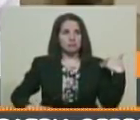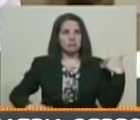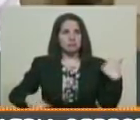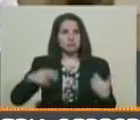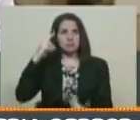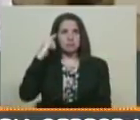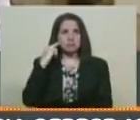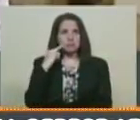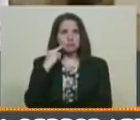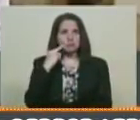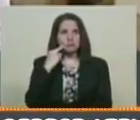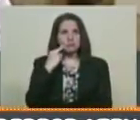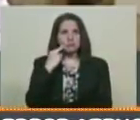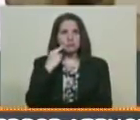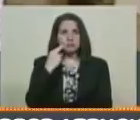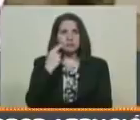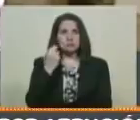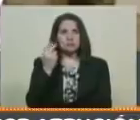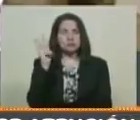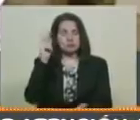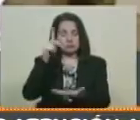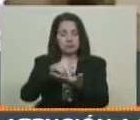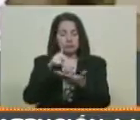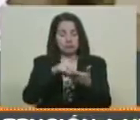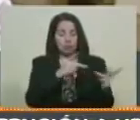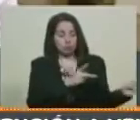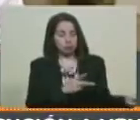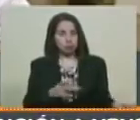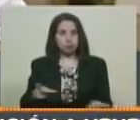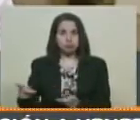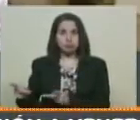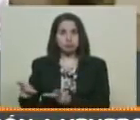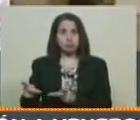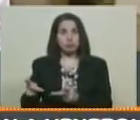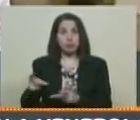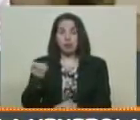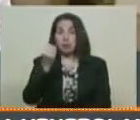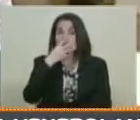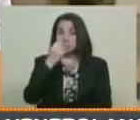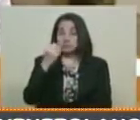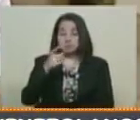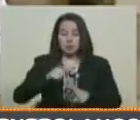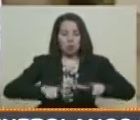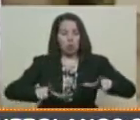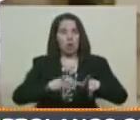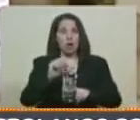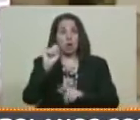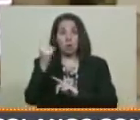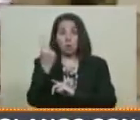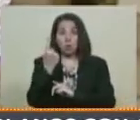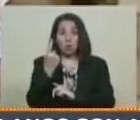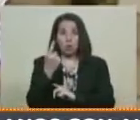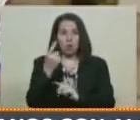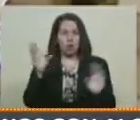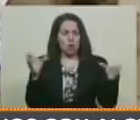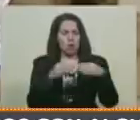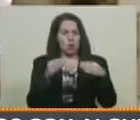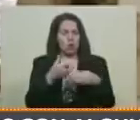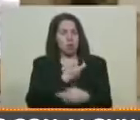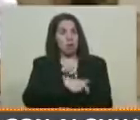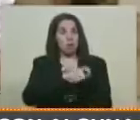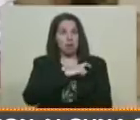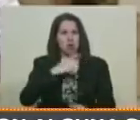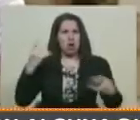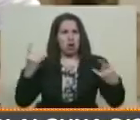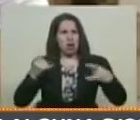de Venezuela, Nicolás Maduro Moros, recibe acá en el Palacio de Gobierno, en el despacho número uno, a la agrupación española, agrupación de heavy metal,